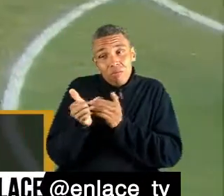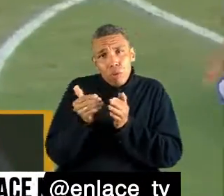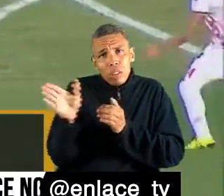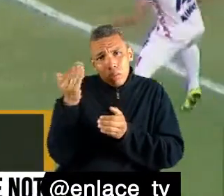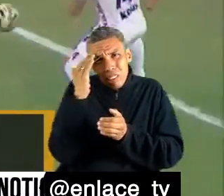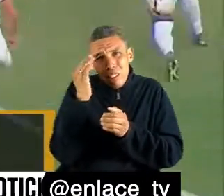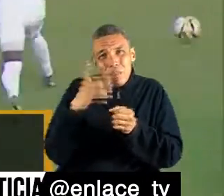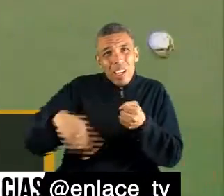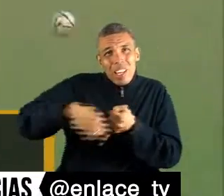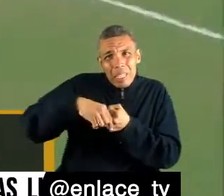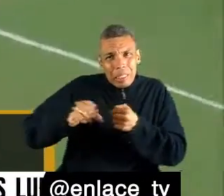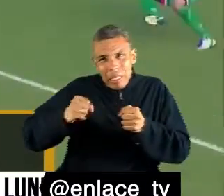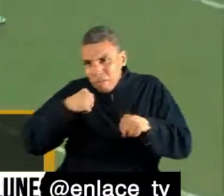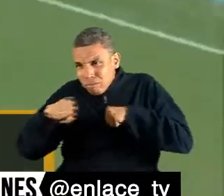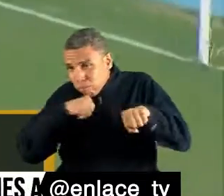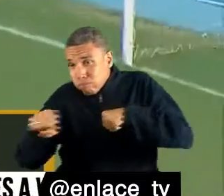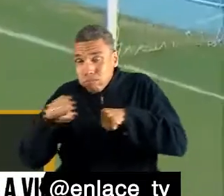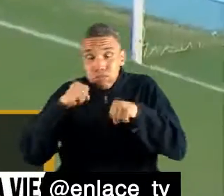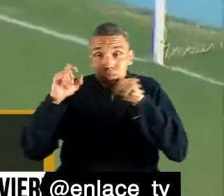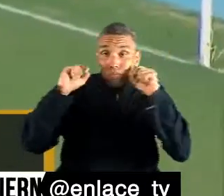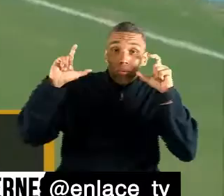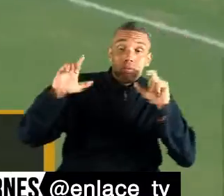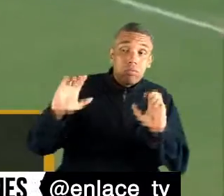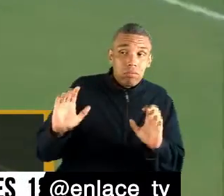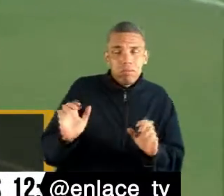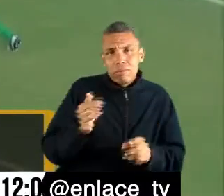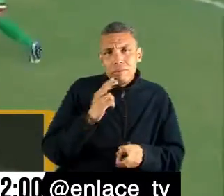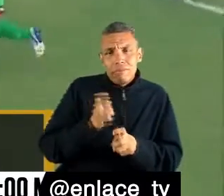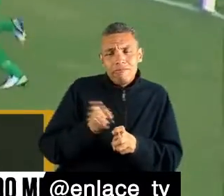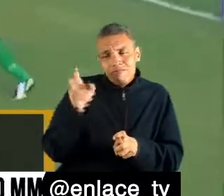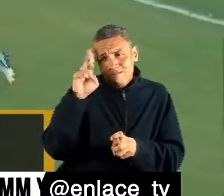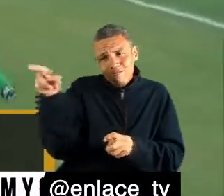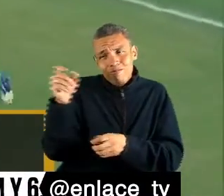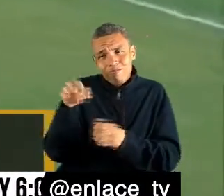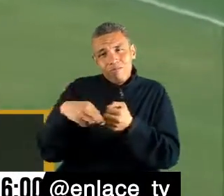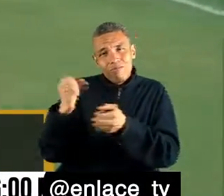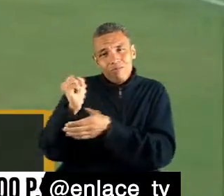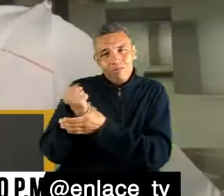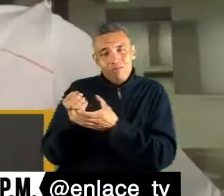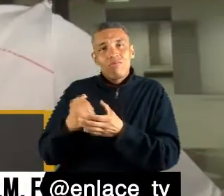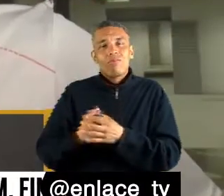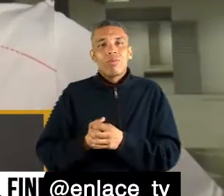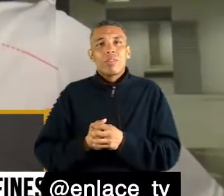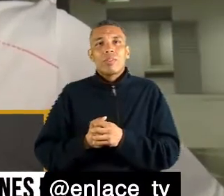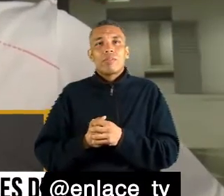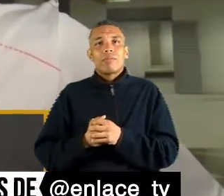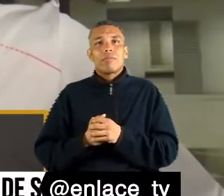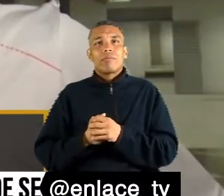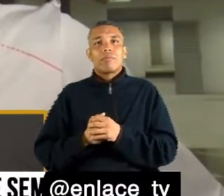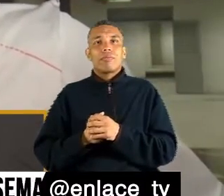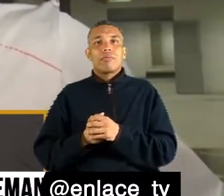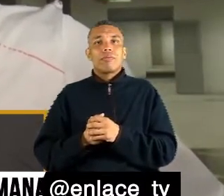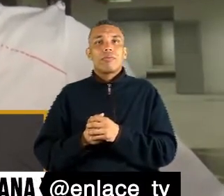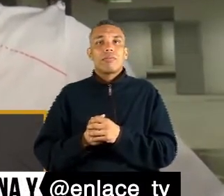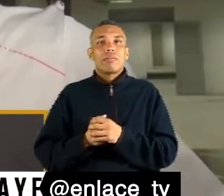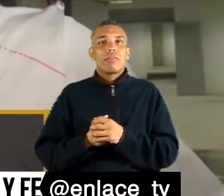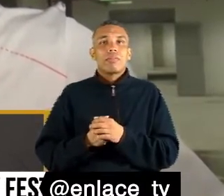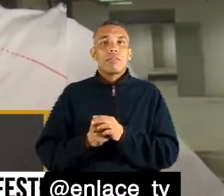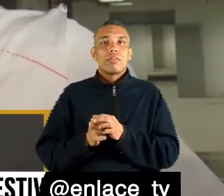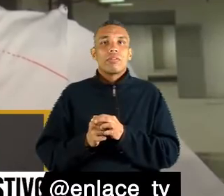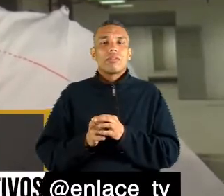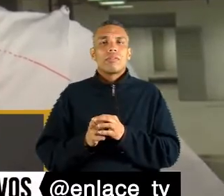que presiona, que lucha, que juega bien. Por ahí tenemos con el profe la opción de mirar los partidos de los